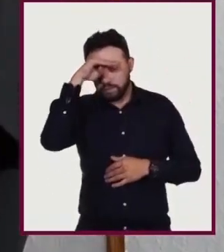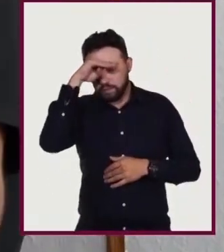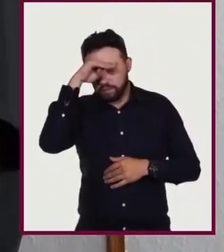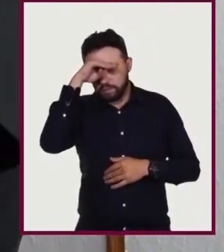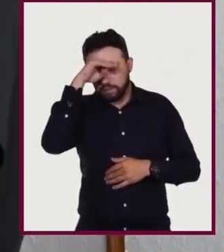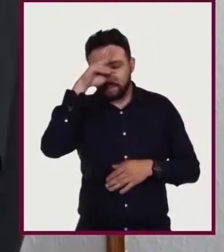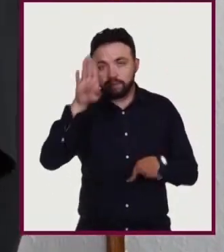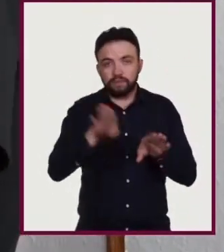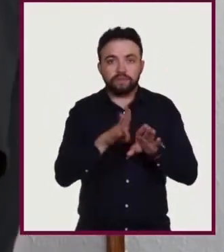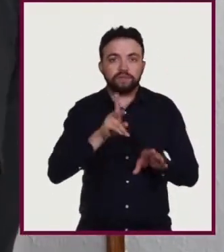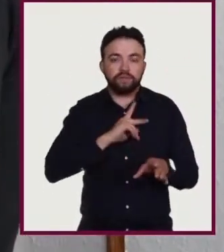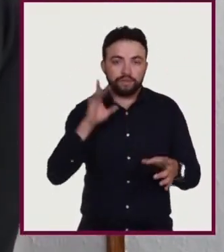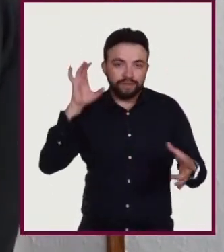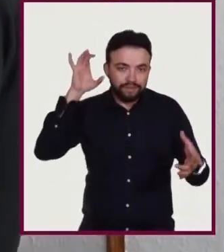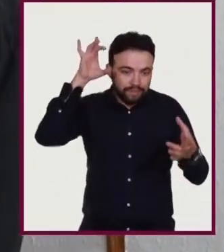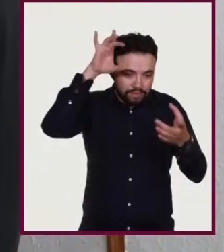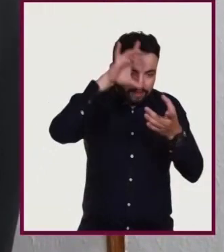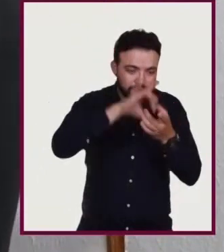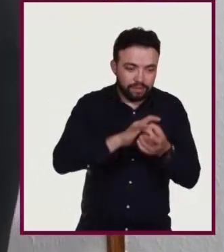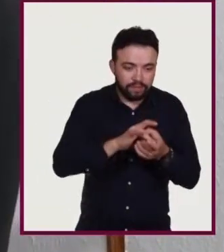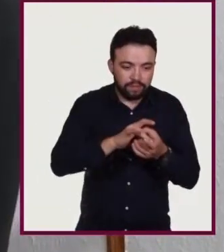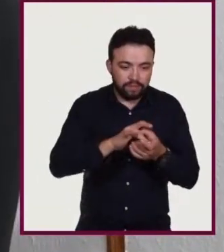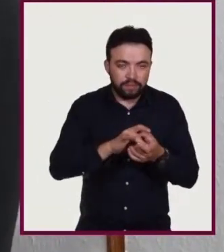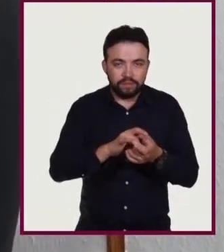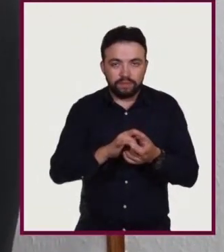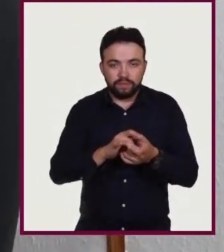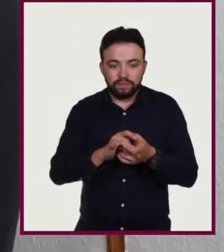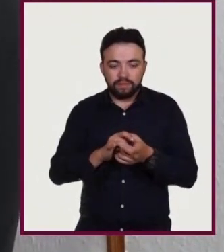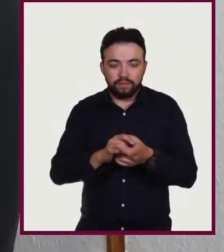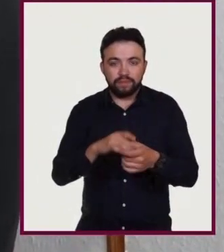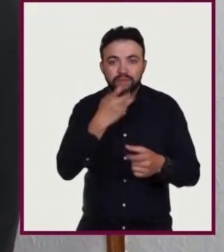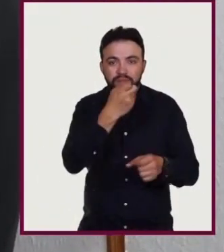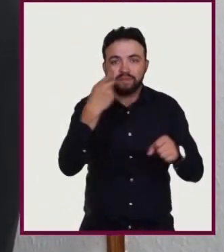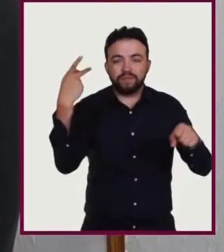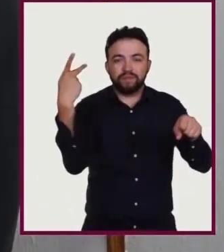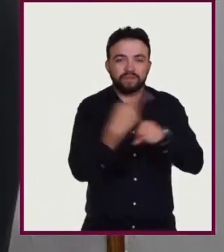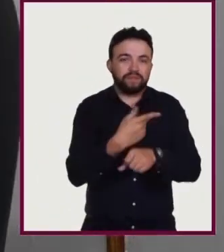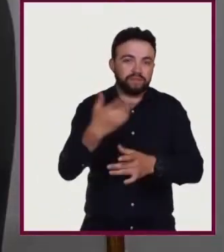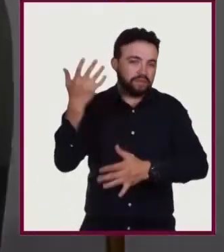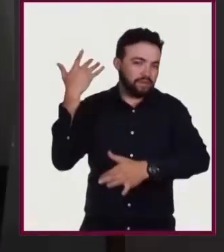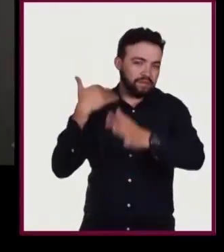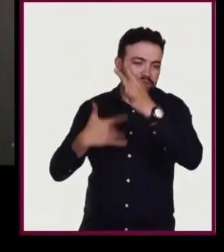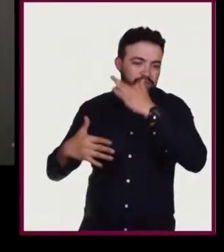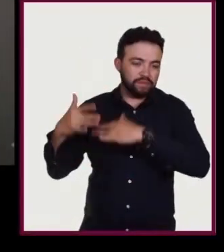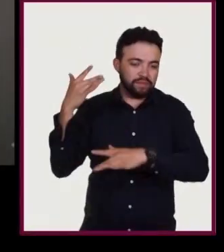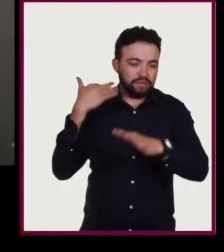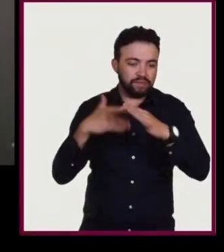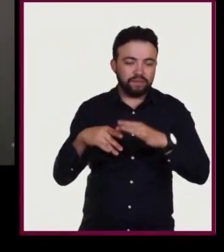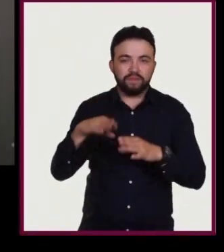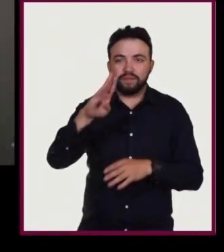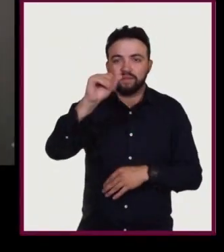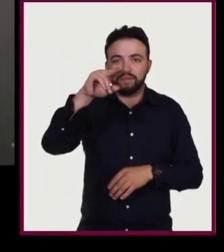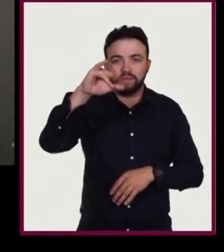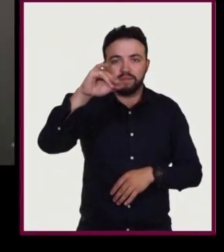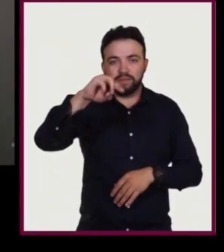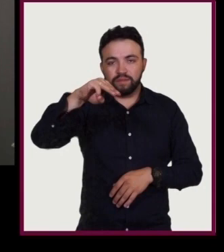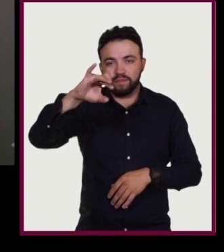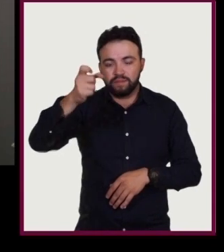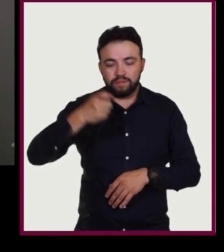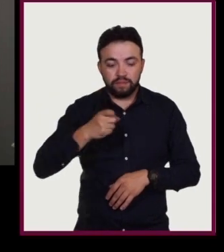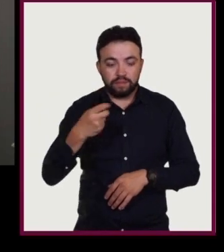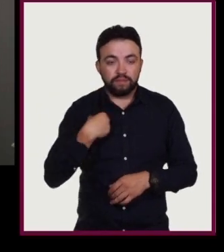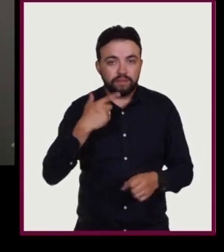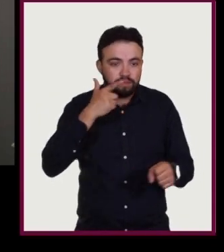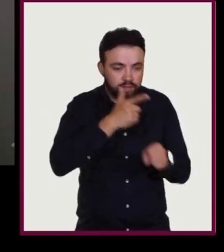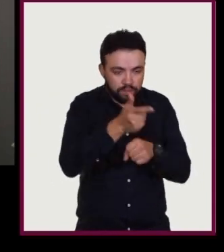mi archivo mental de imágenes en lo que pasó en el centro Banamex. Y digamos, aquí empiezo a